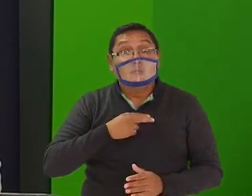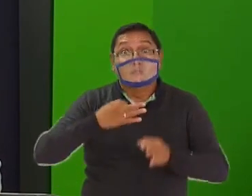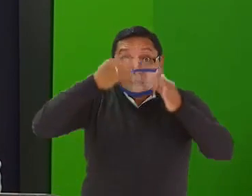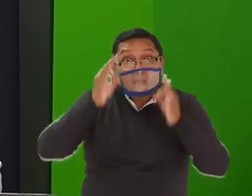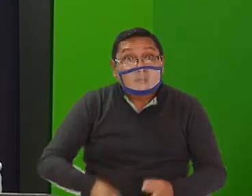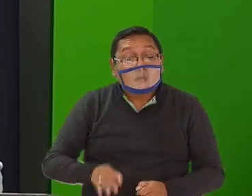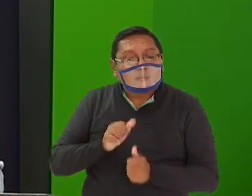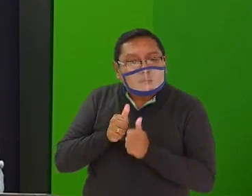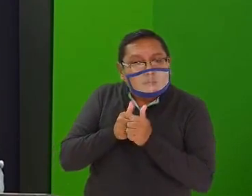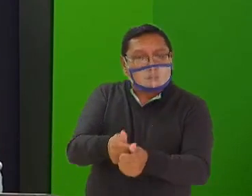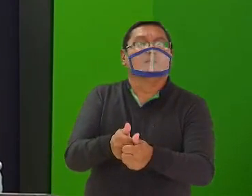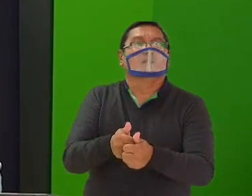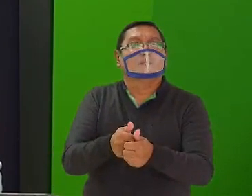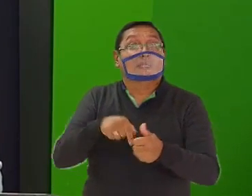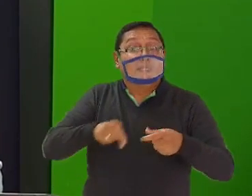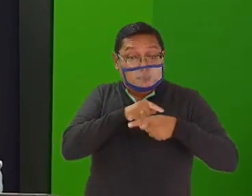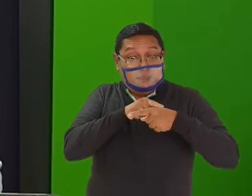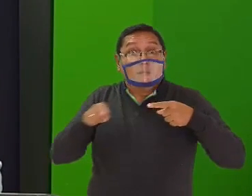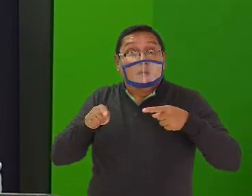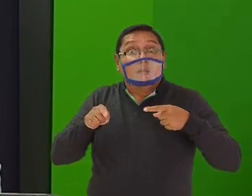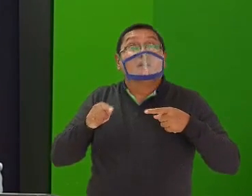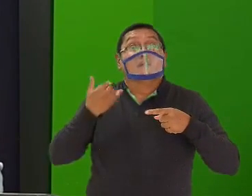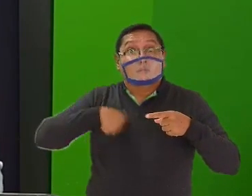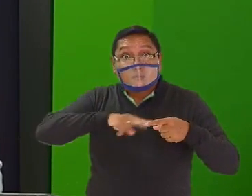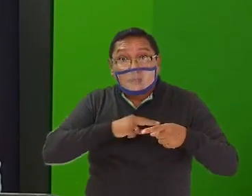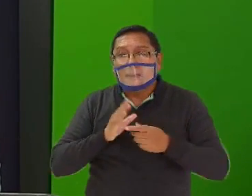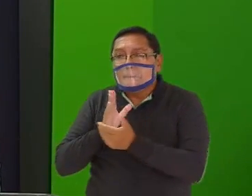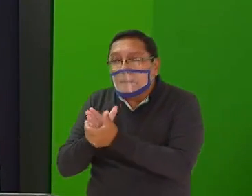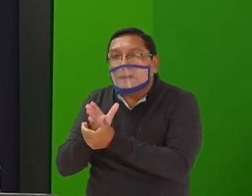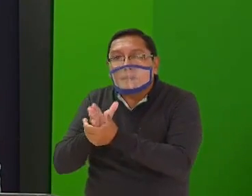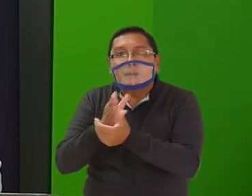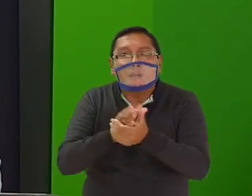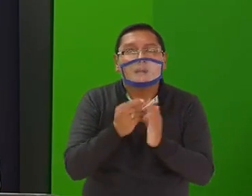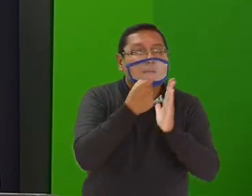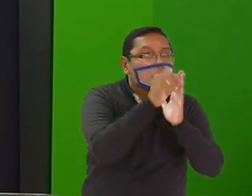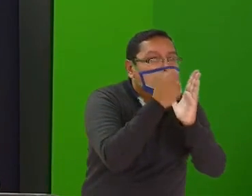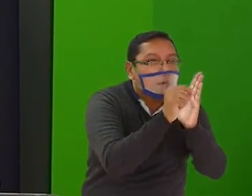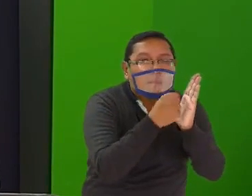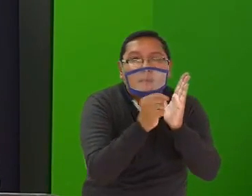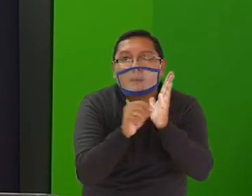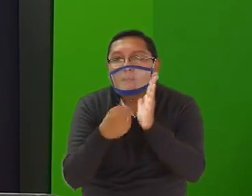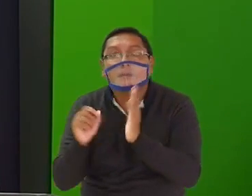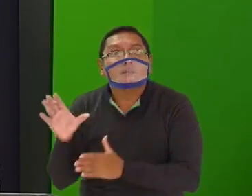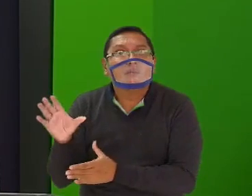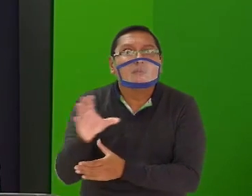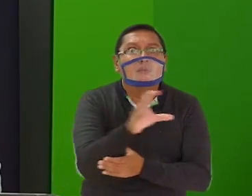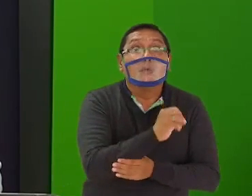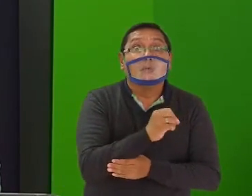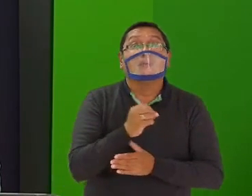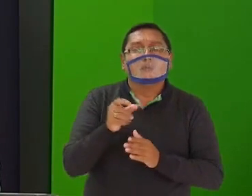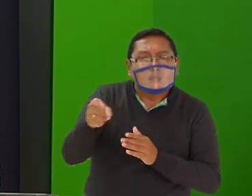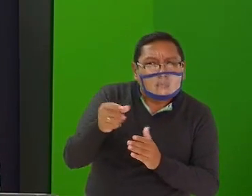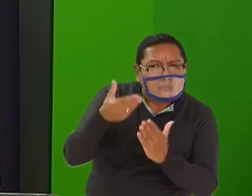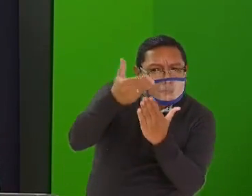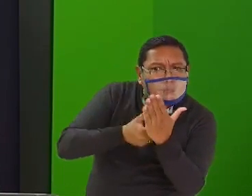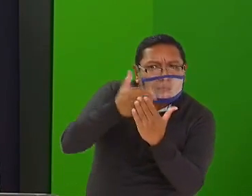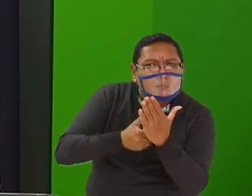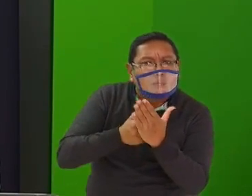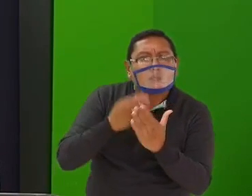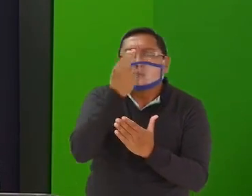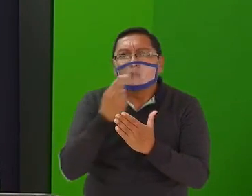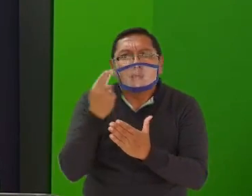Durante esta semana estuvimos solicitando, verificando y aprobando protocolos y compromisos de